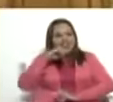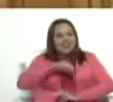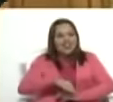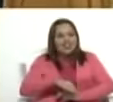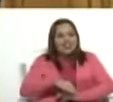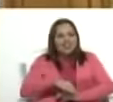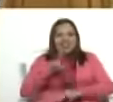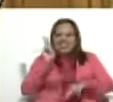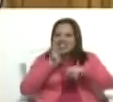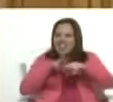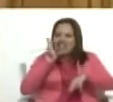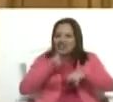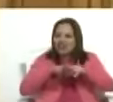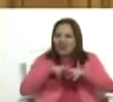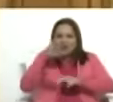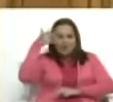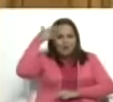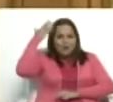Pelo negrito.